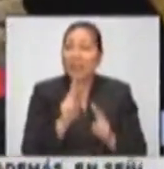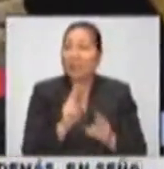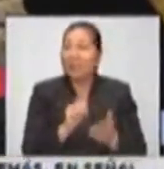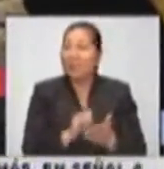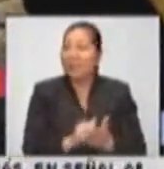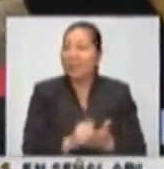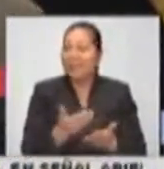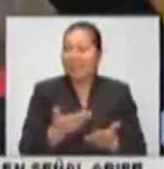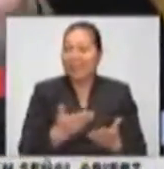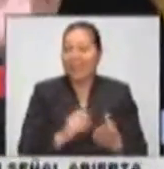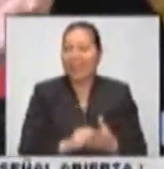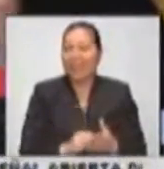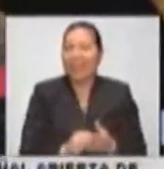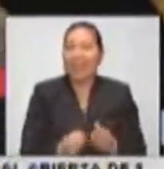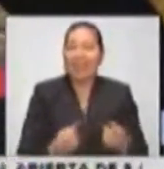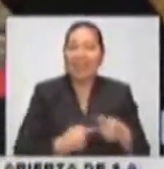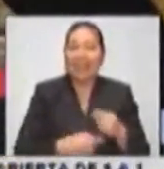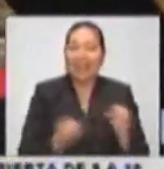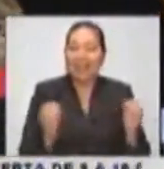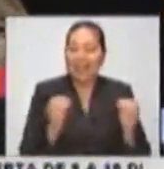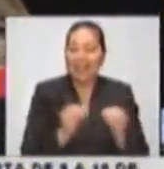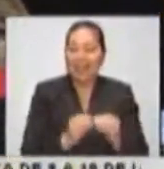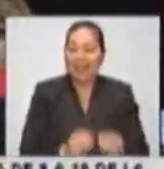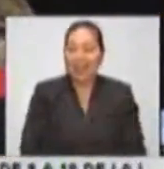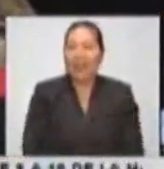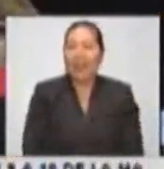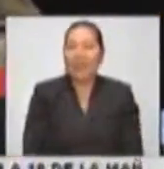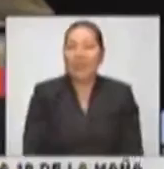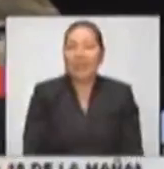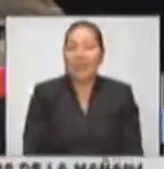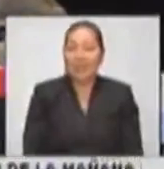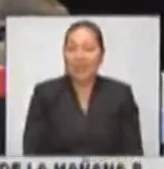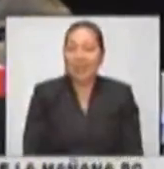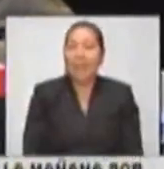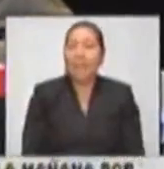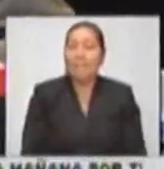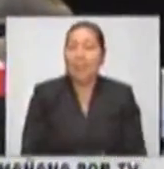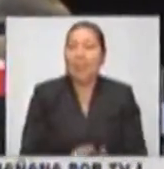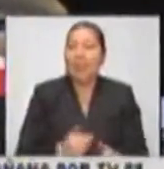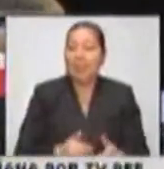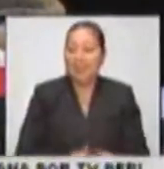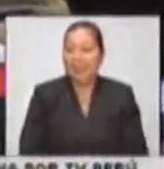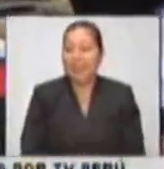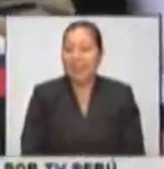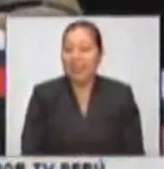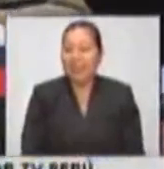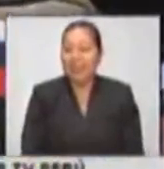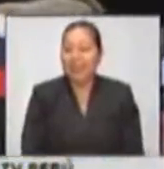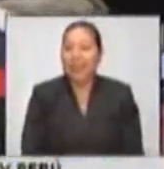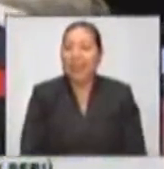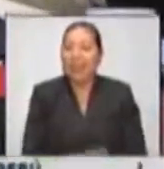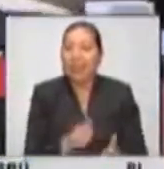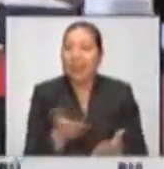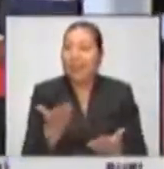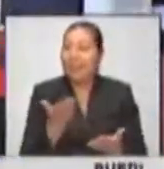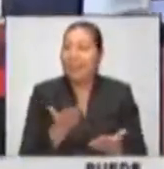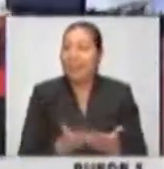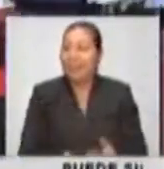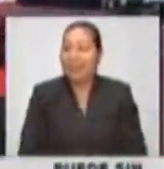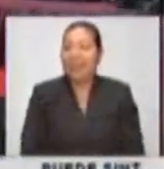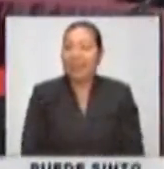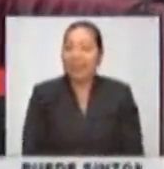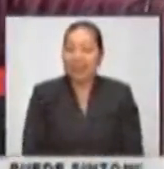preferimos a esta primera sesión traer el conjunto y continuar con lo que ustedes necesiten como